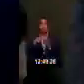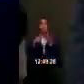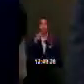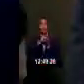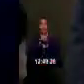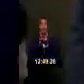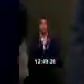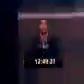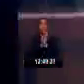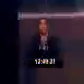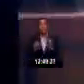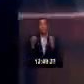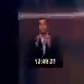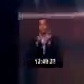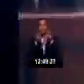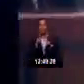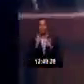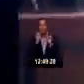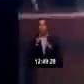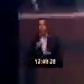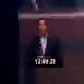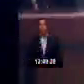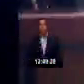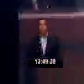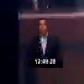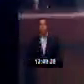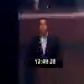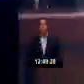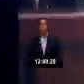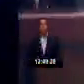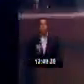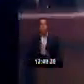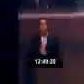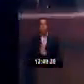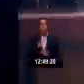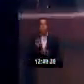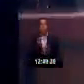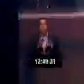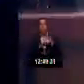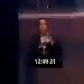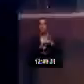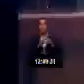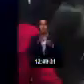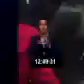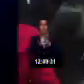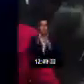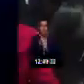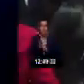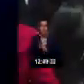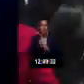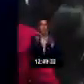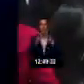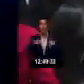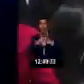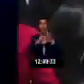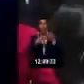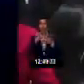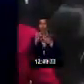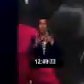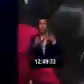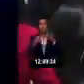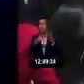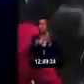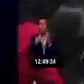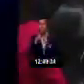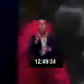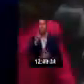que la Asamblea Nacional se sume no solo a lo que podría ser la limitación de funciones del Consejo de Participación Ciudadana, sino también que empiece un